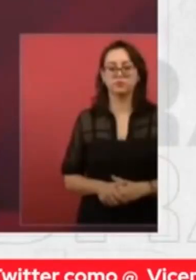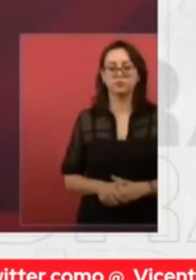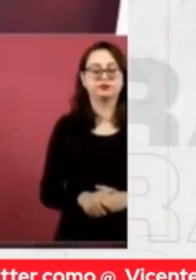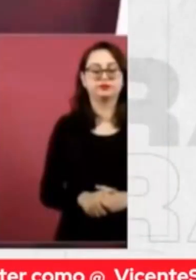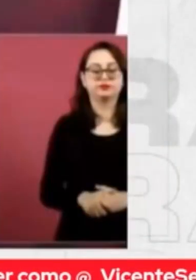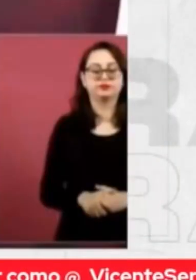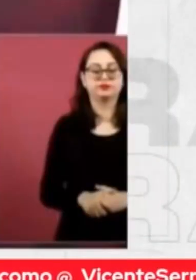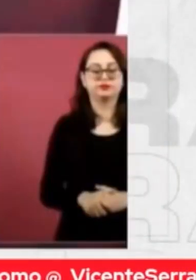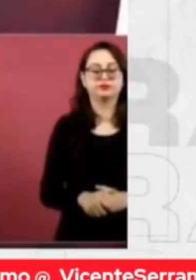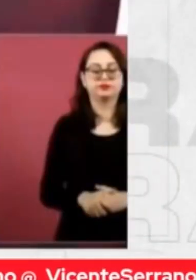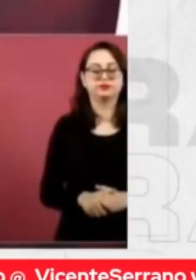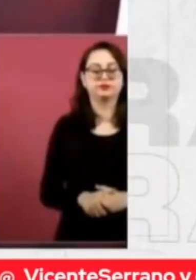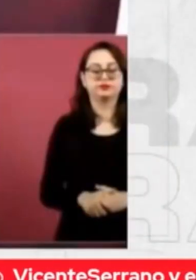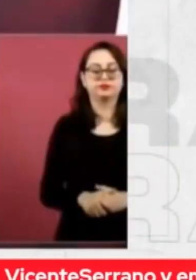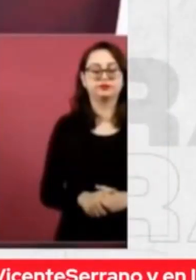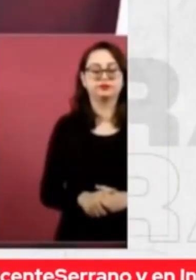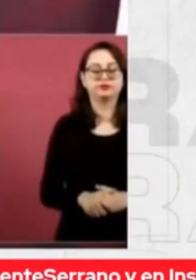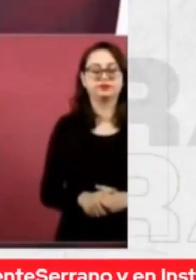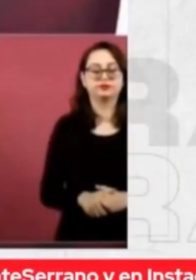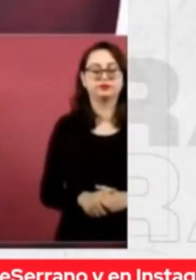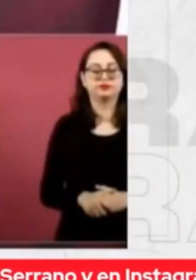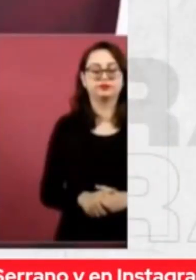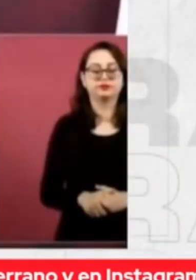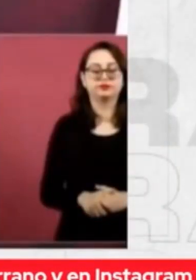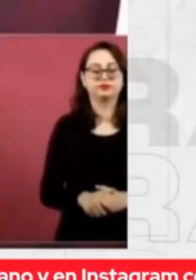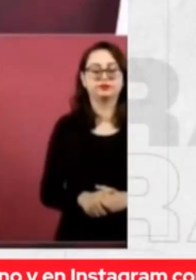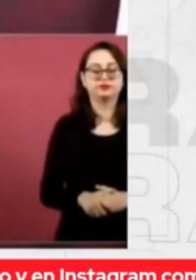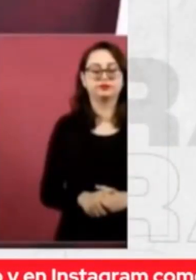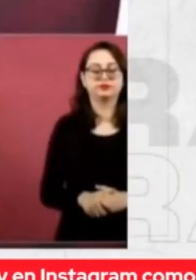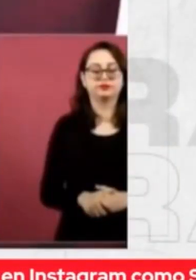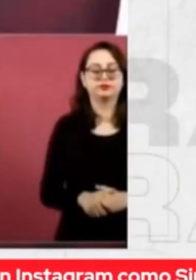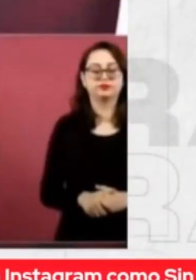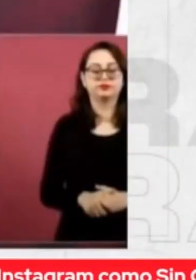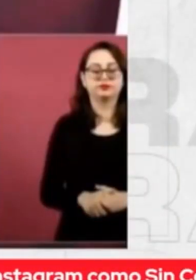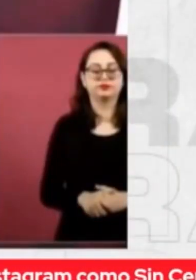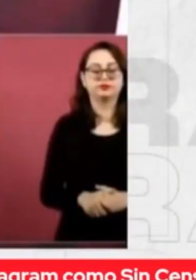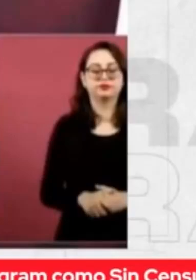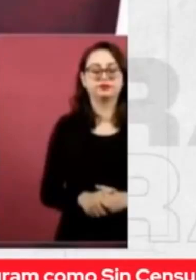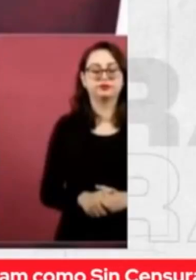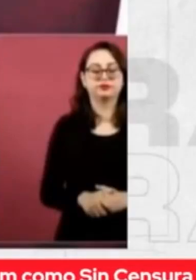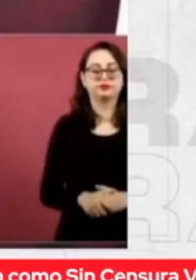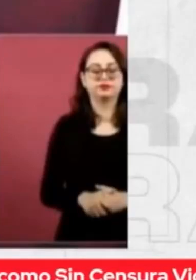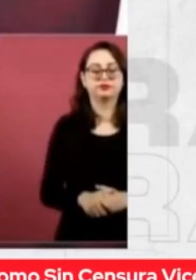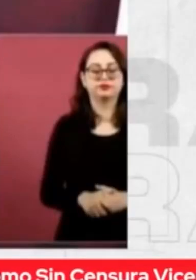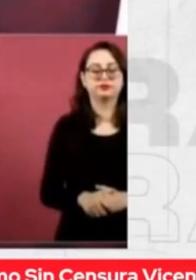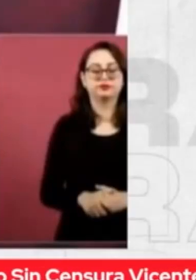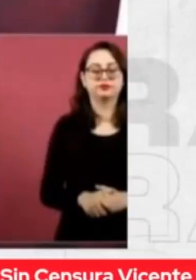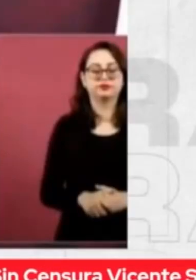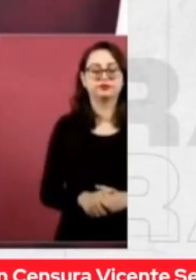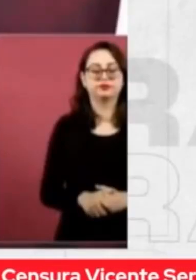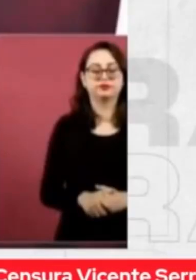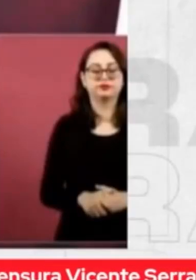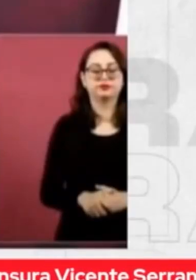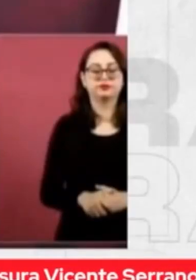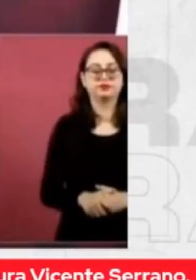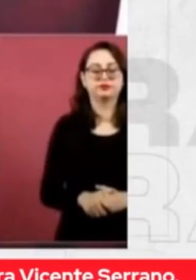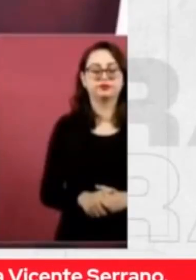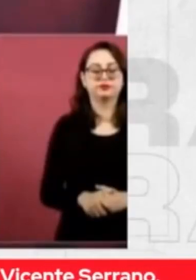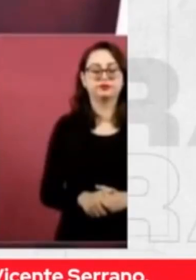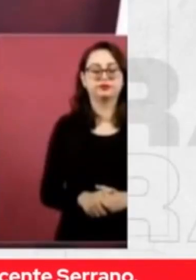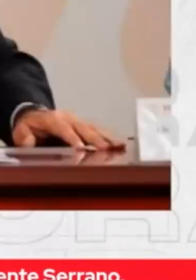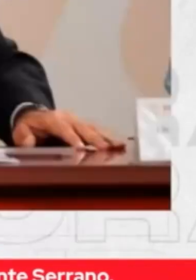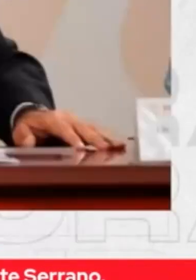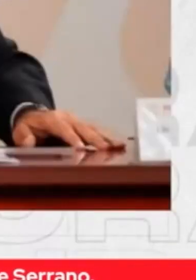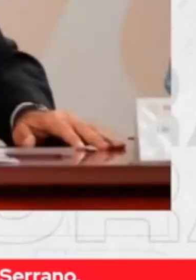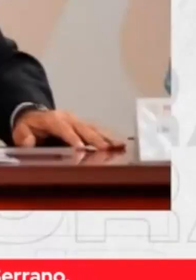2018, cuando en una entrevista, no sé si en Univisión, él dijo que no manejaba tarjetas